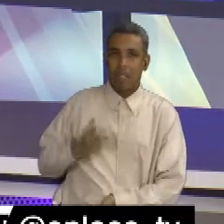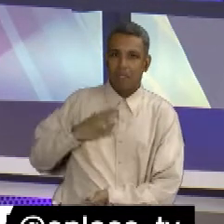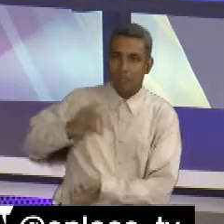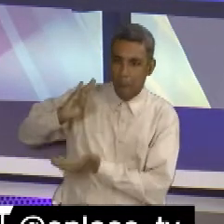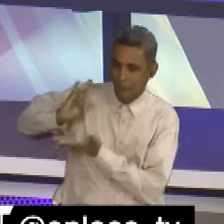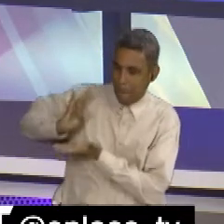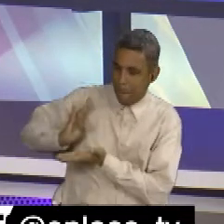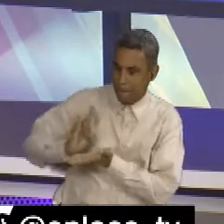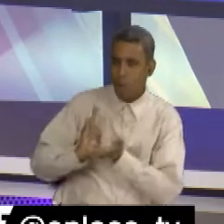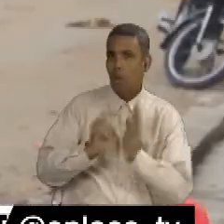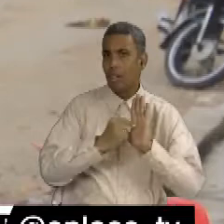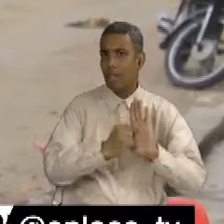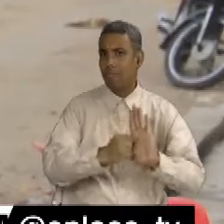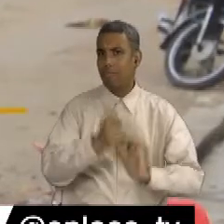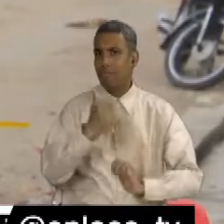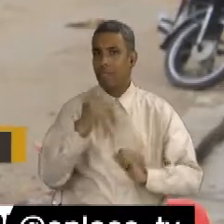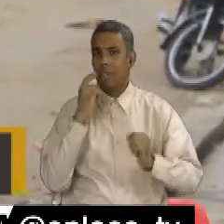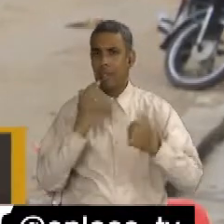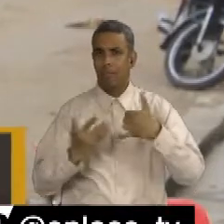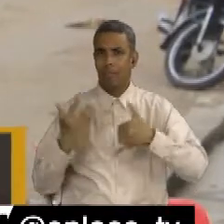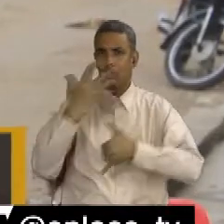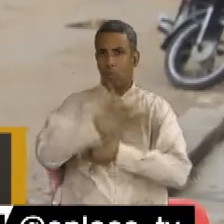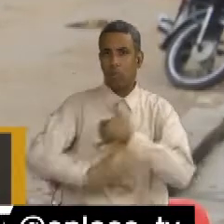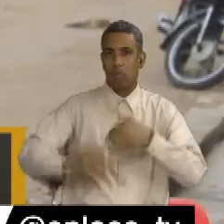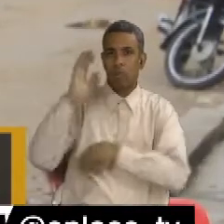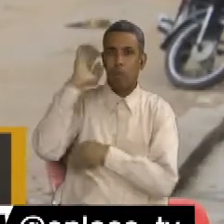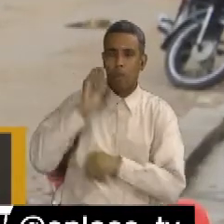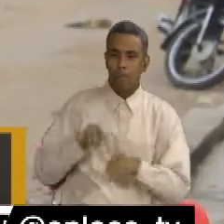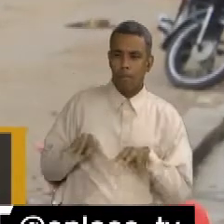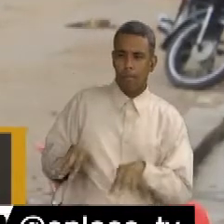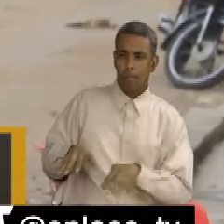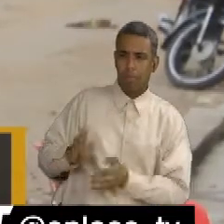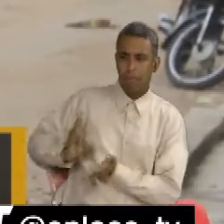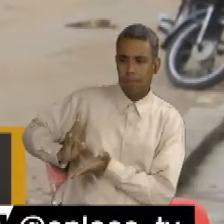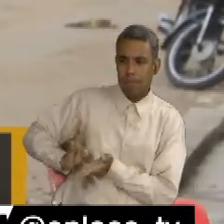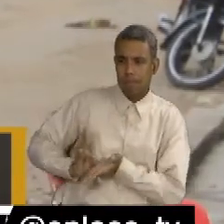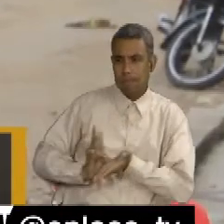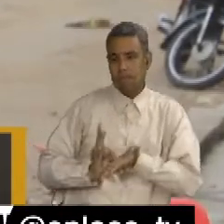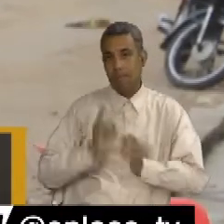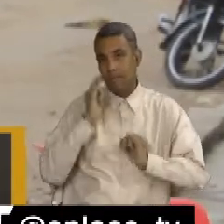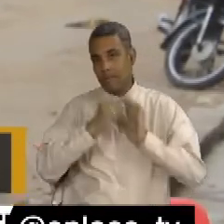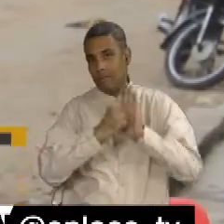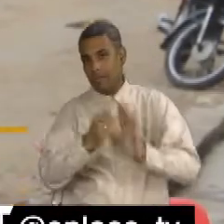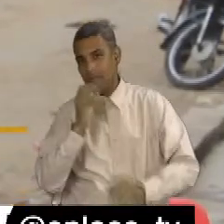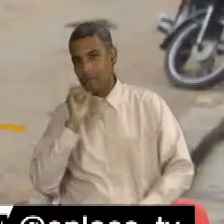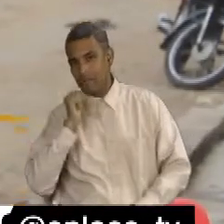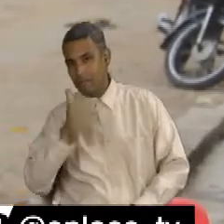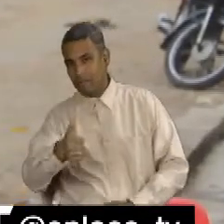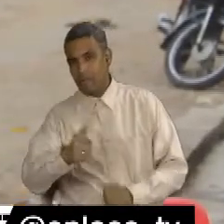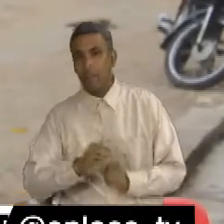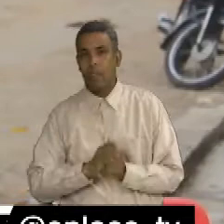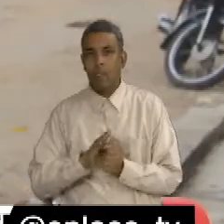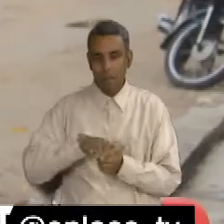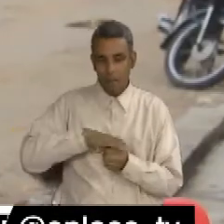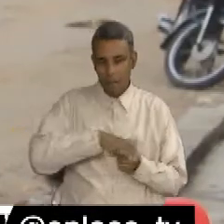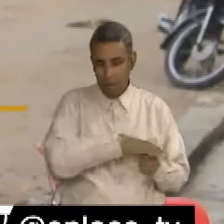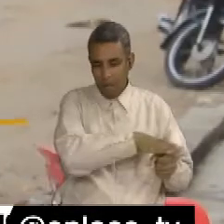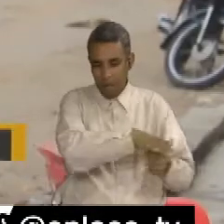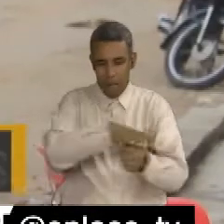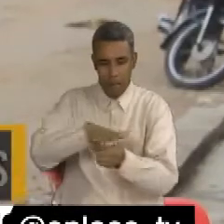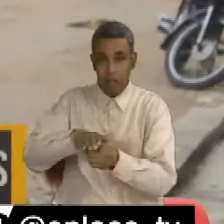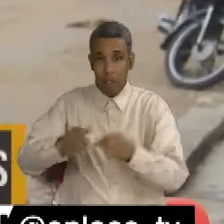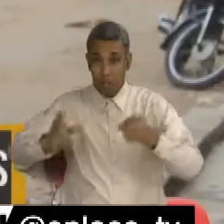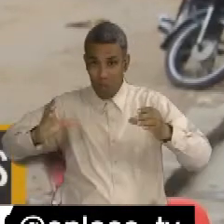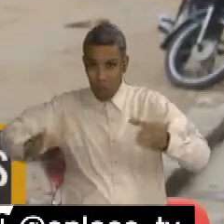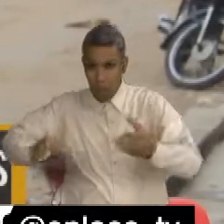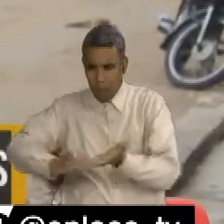informe. Con éxito culminó el sábado anterior en el barrio Caminos de San Silvestre obras de inspección por parte del Departamento